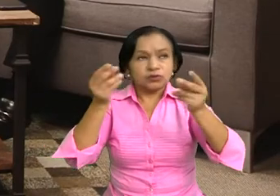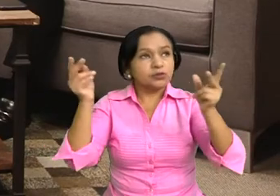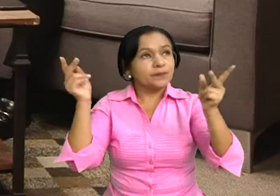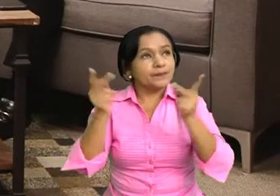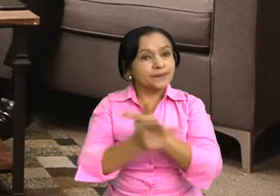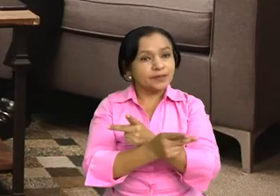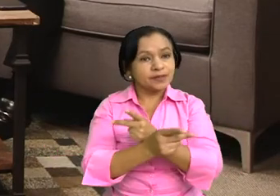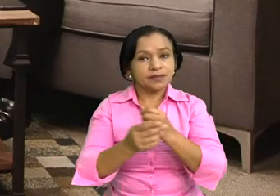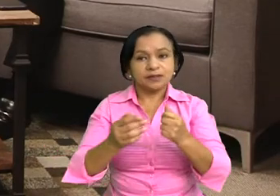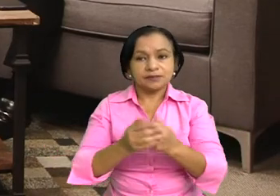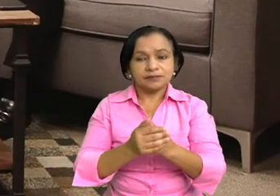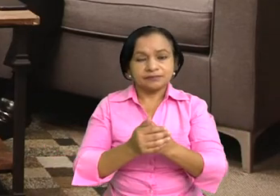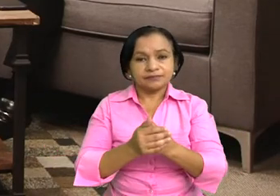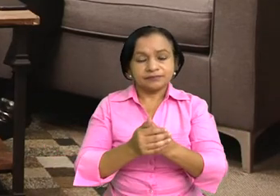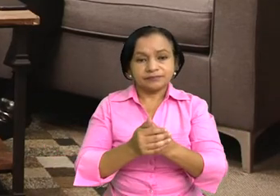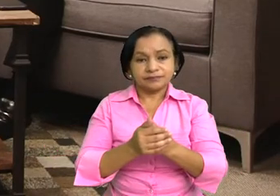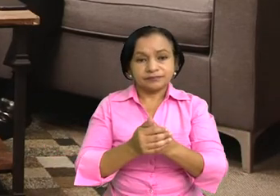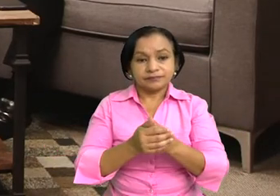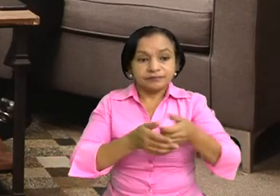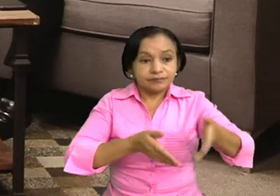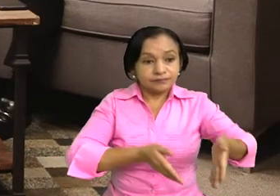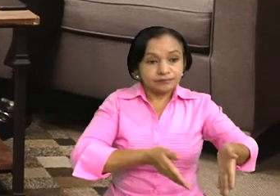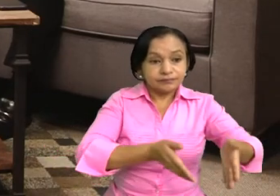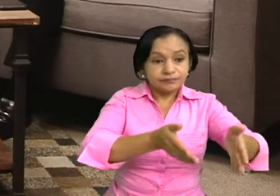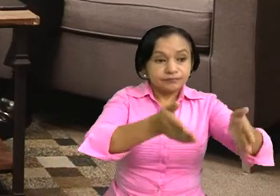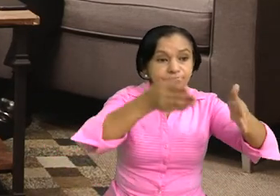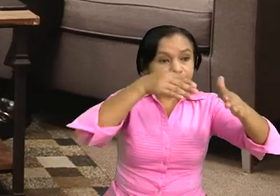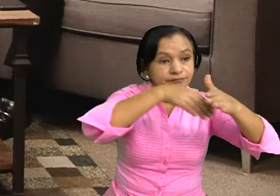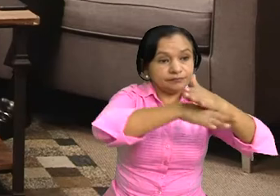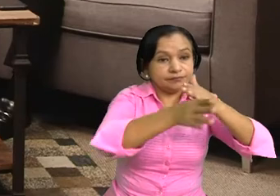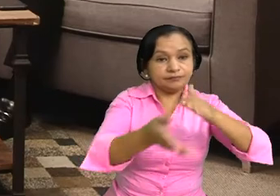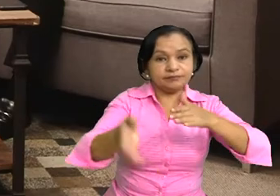Las carreteras de acceso a los balnearios,